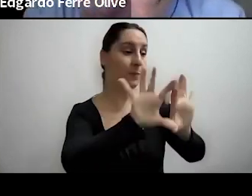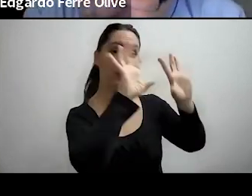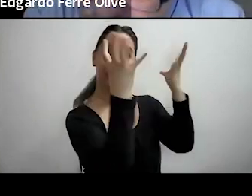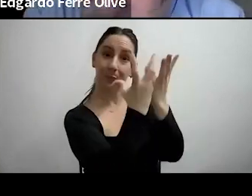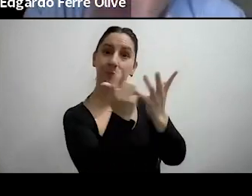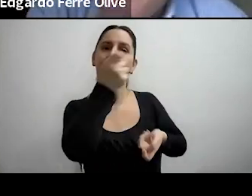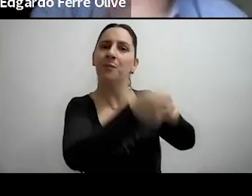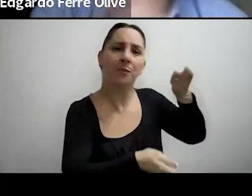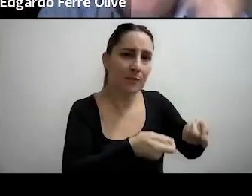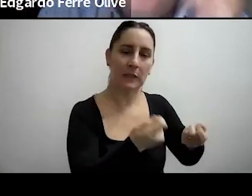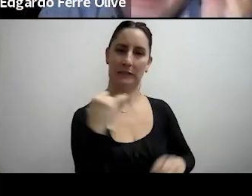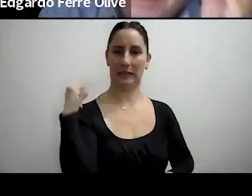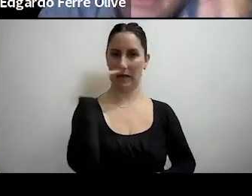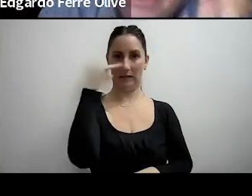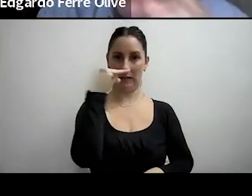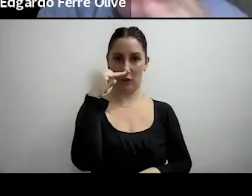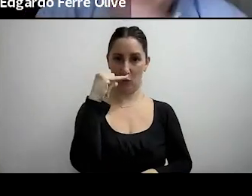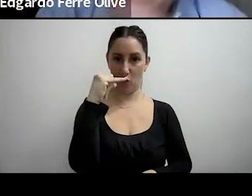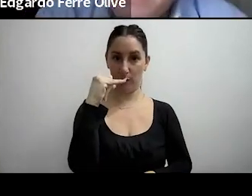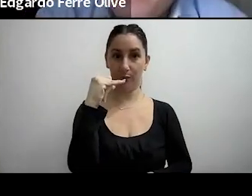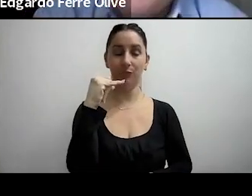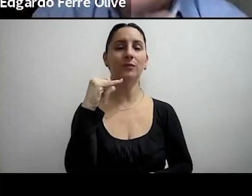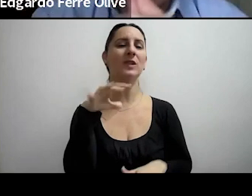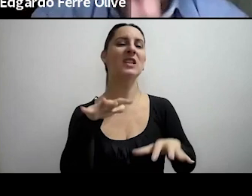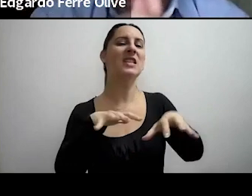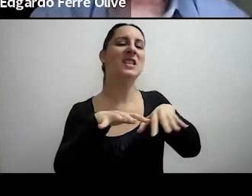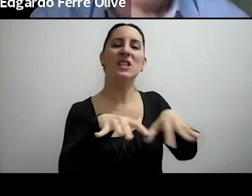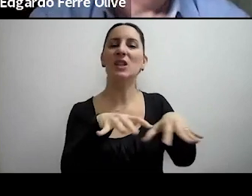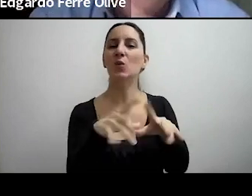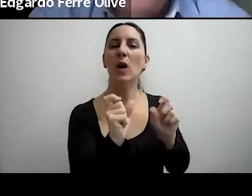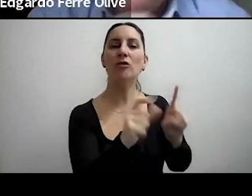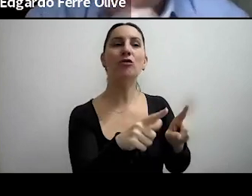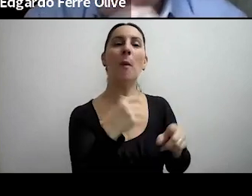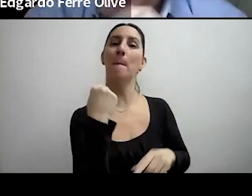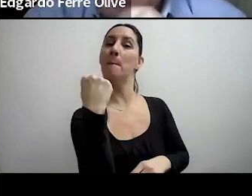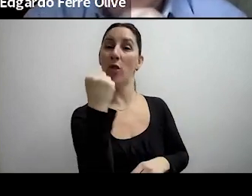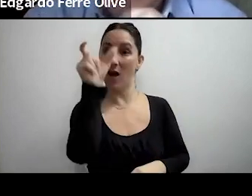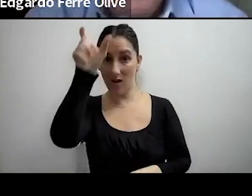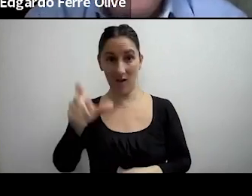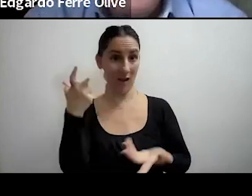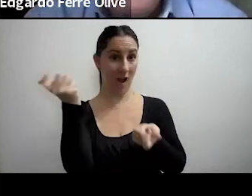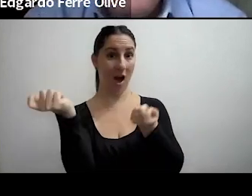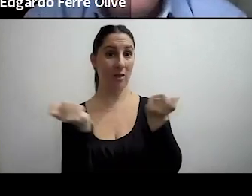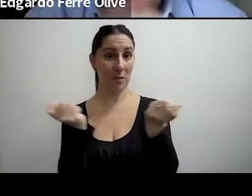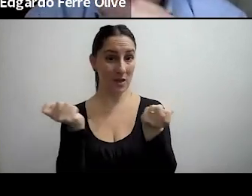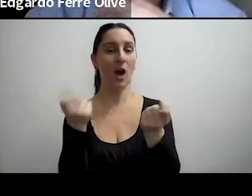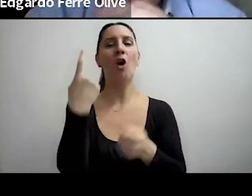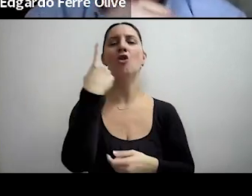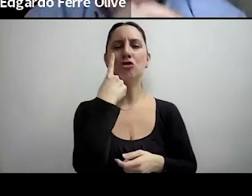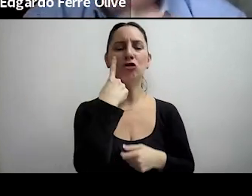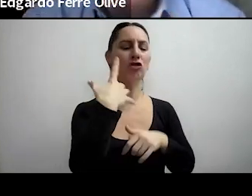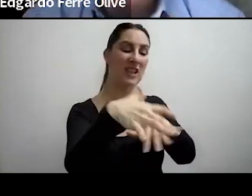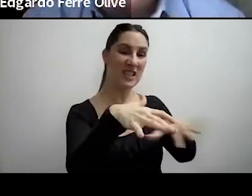son negativas. Lo que tiene que son las situaciones en las cuales el poder administrador conoce de una situación en la